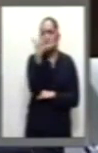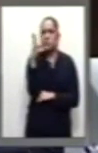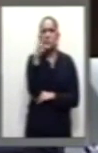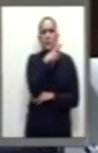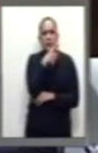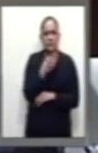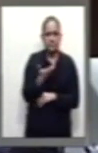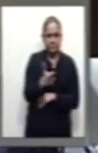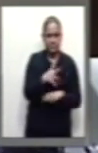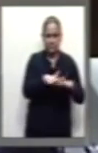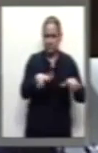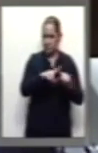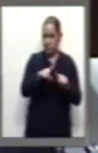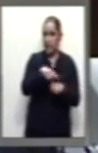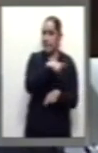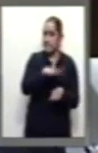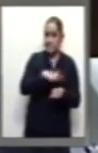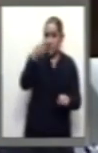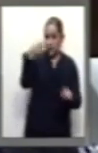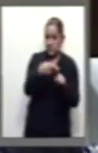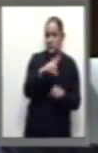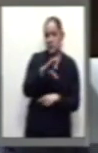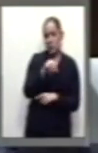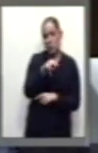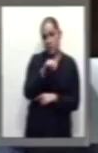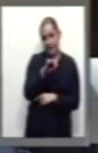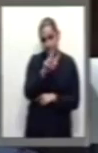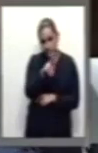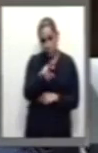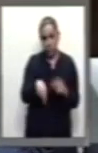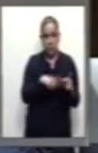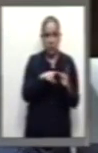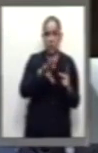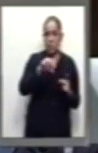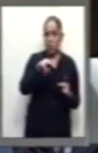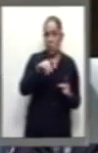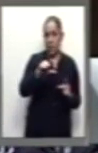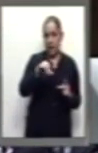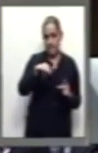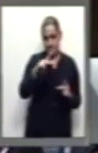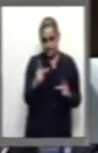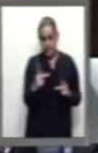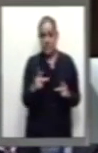especial CONAFOR, en especial la CONAMP